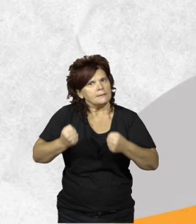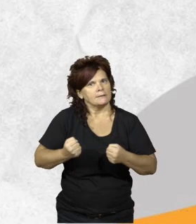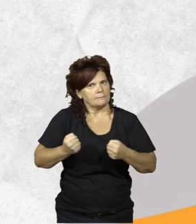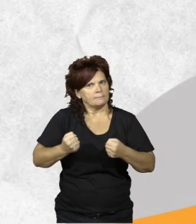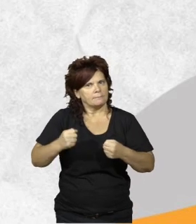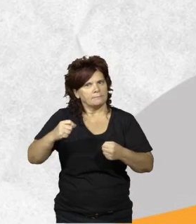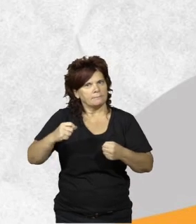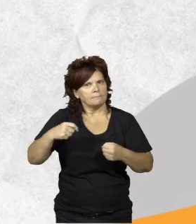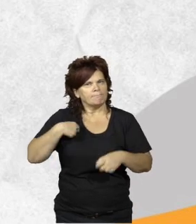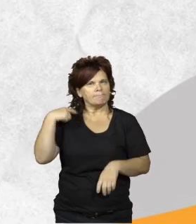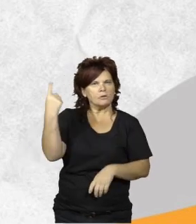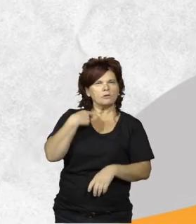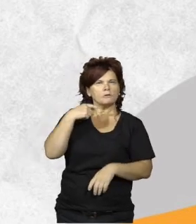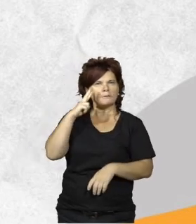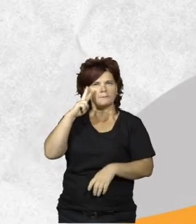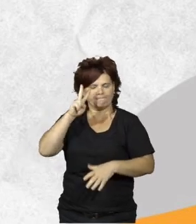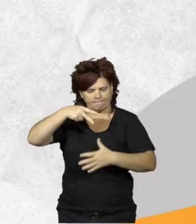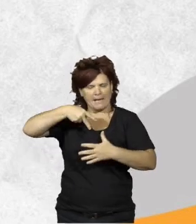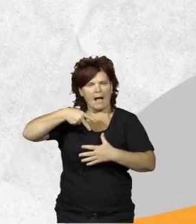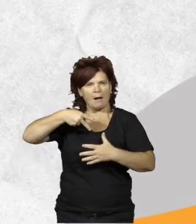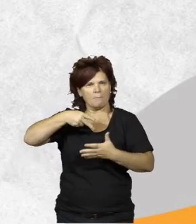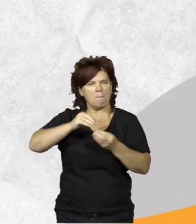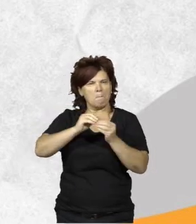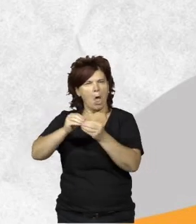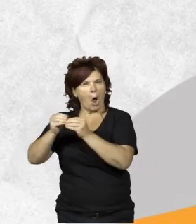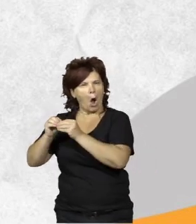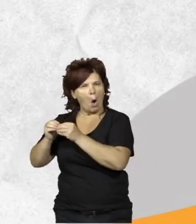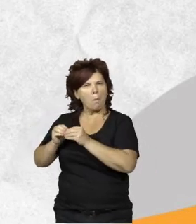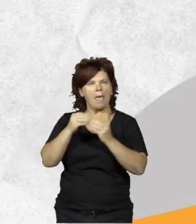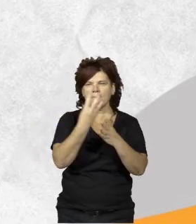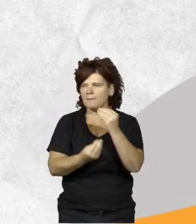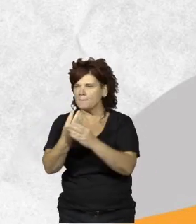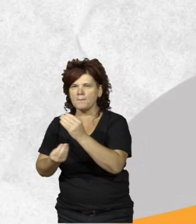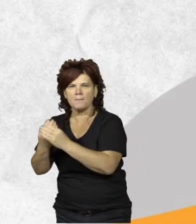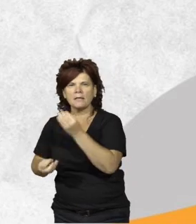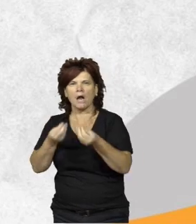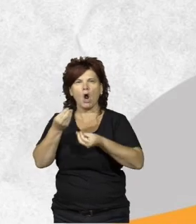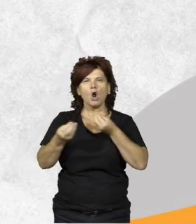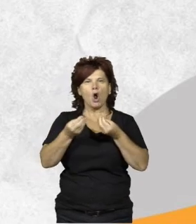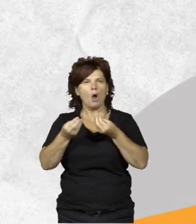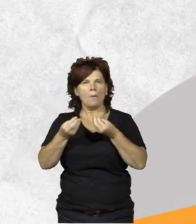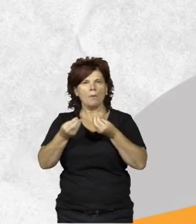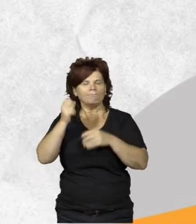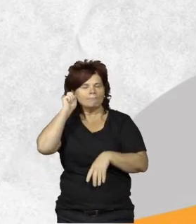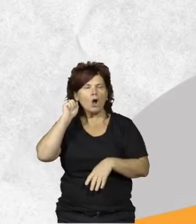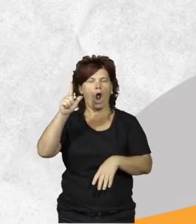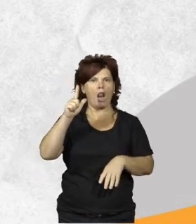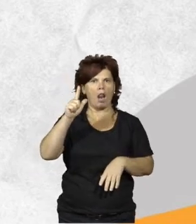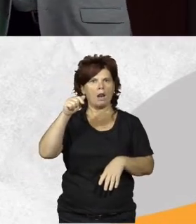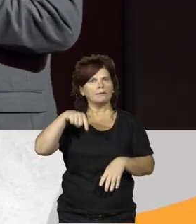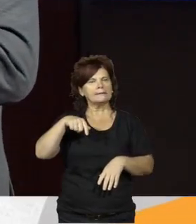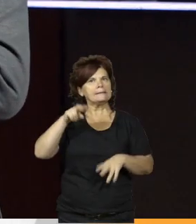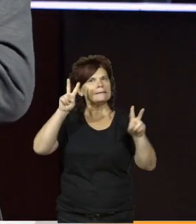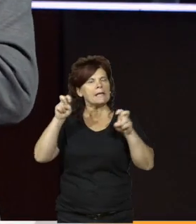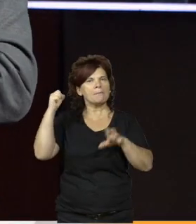toda la falencia que teníamos y la cuestión de cómo llegamos con éxito. Nos dimos cuenta que hay una cuestión